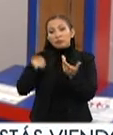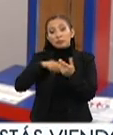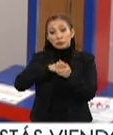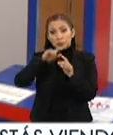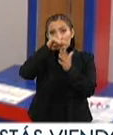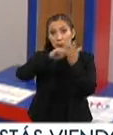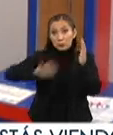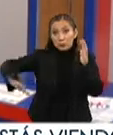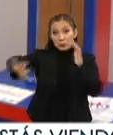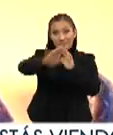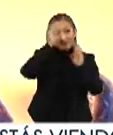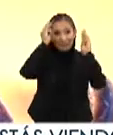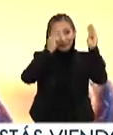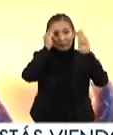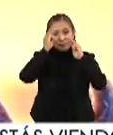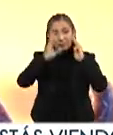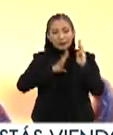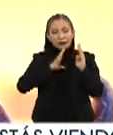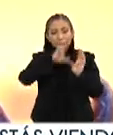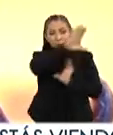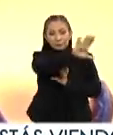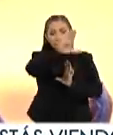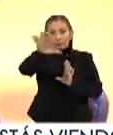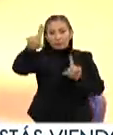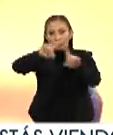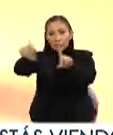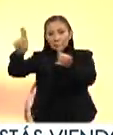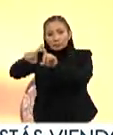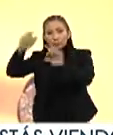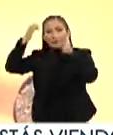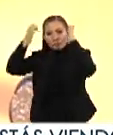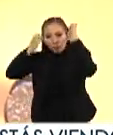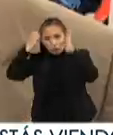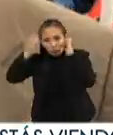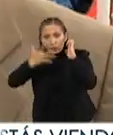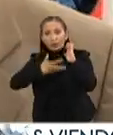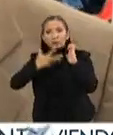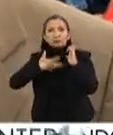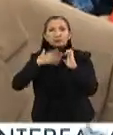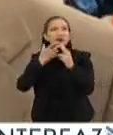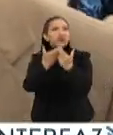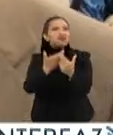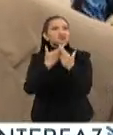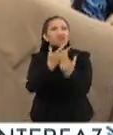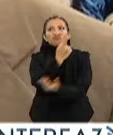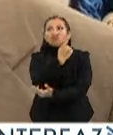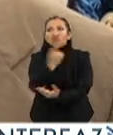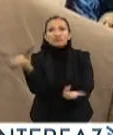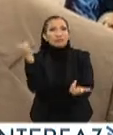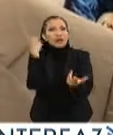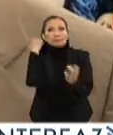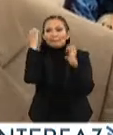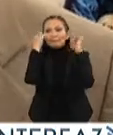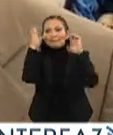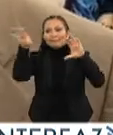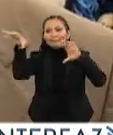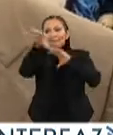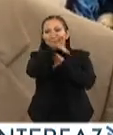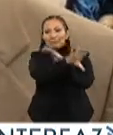Nuestras instalaciones están compuestas de una serie de exhibiciones, tenemos más de 100